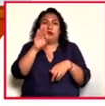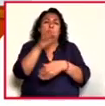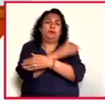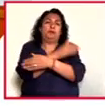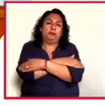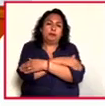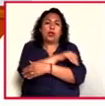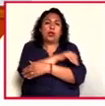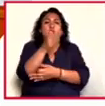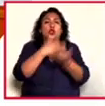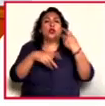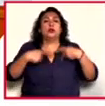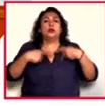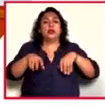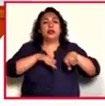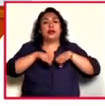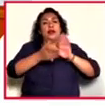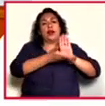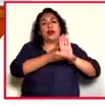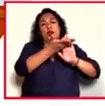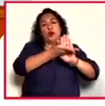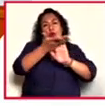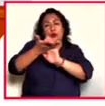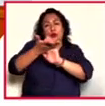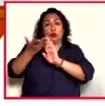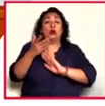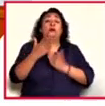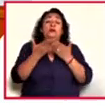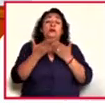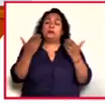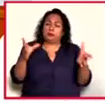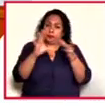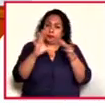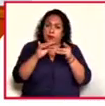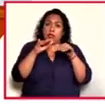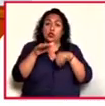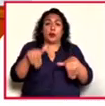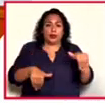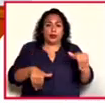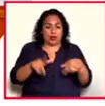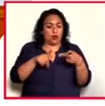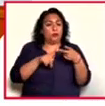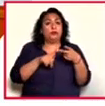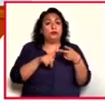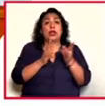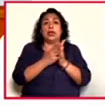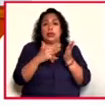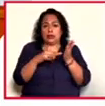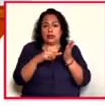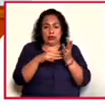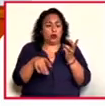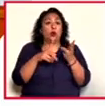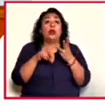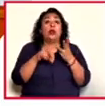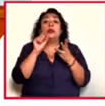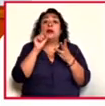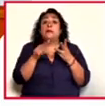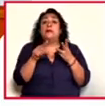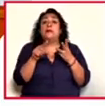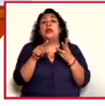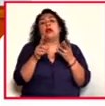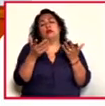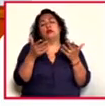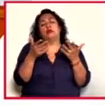los trabajadores de la construcción. Y vamos a platicar con ustedes de teatro, vamos a platicar con ustedes de literatura y vamos a platicar, ya lo decía,